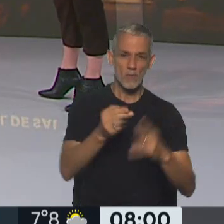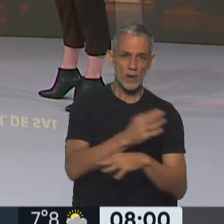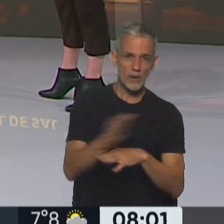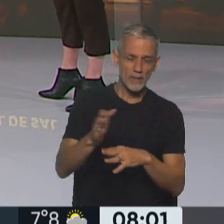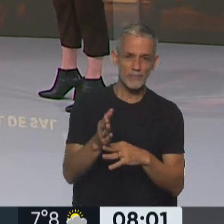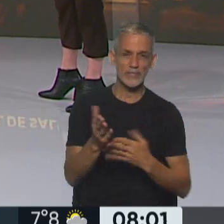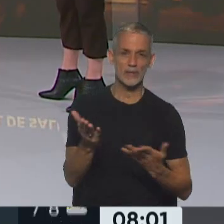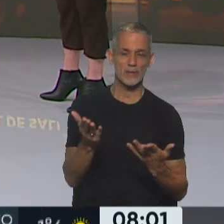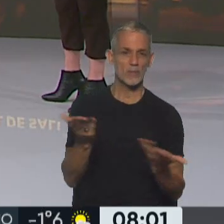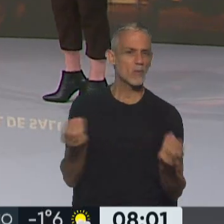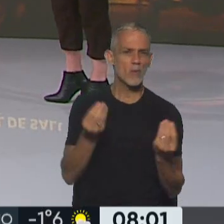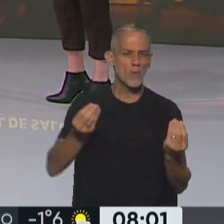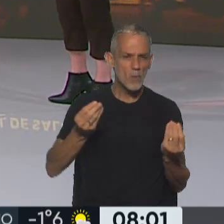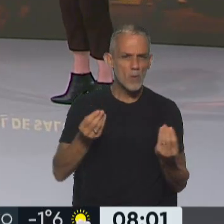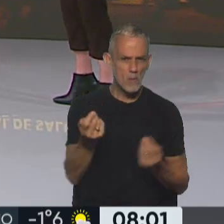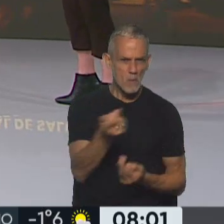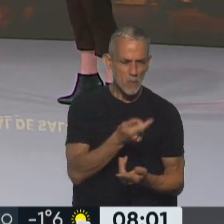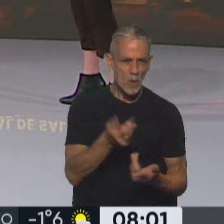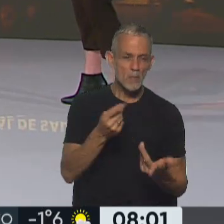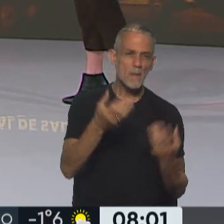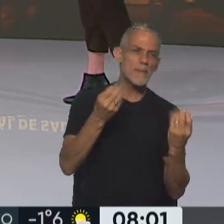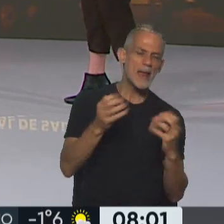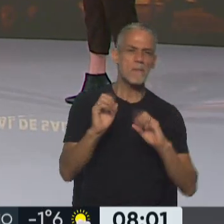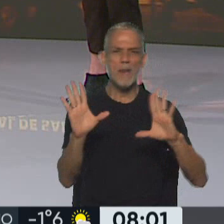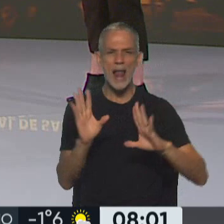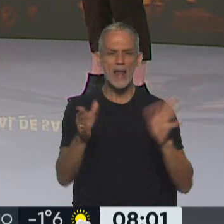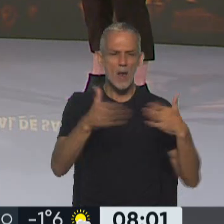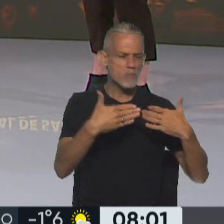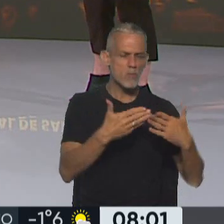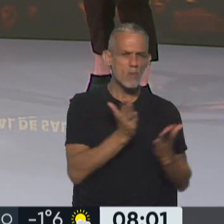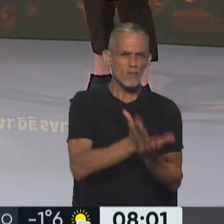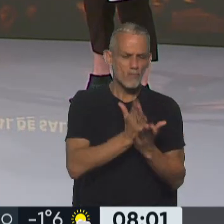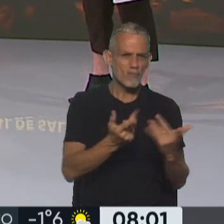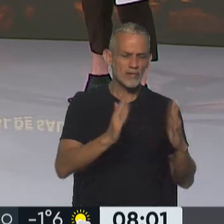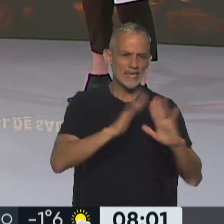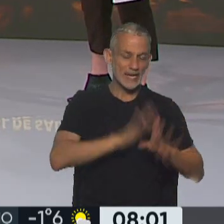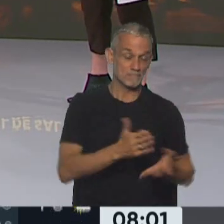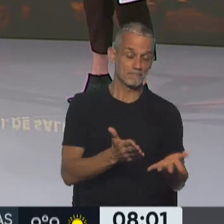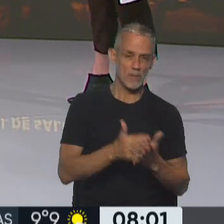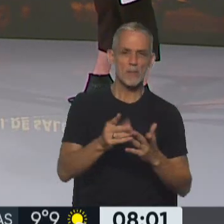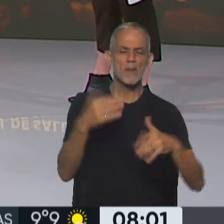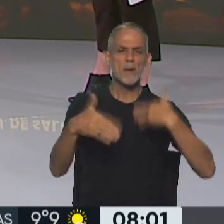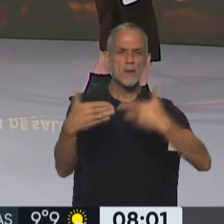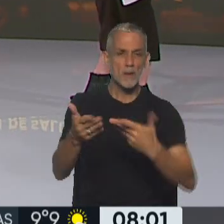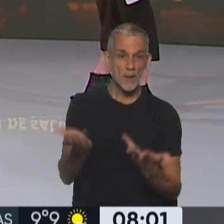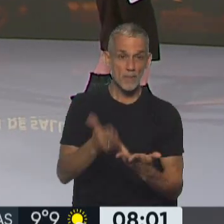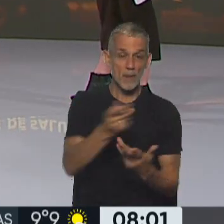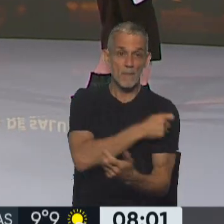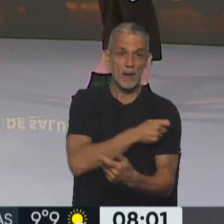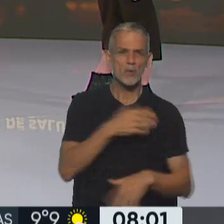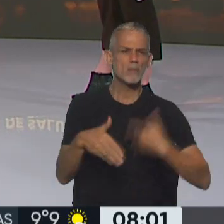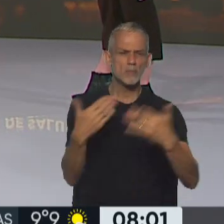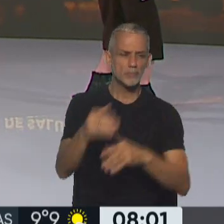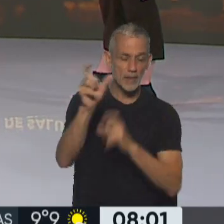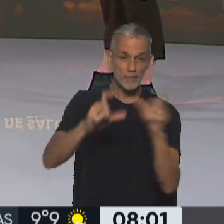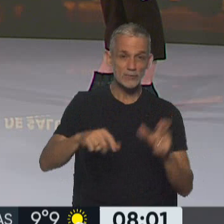entender el tema de Si estuvo bien o mal este confinamiento estricto acelerar el aumento de la tasa de vacunación de